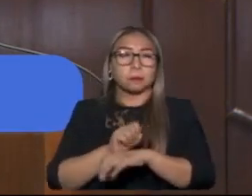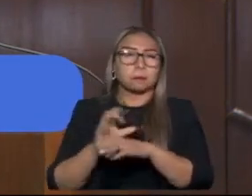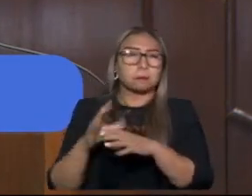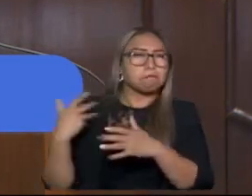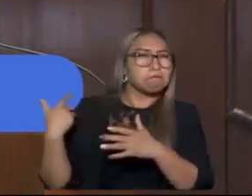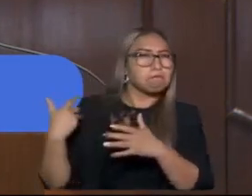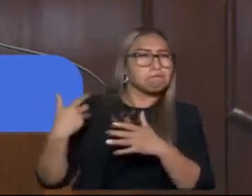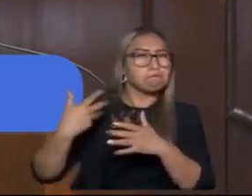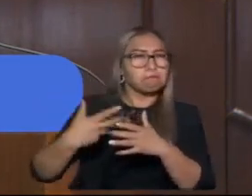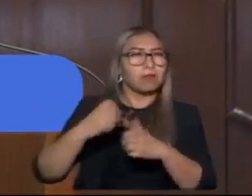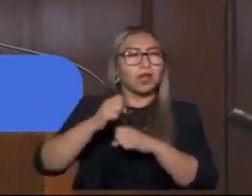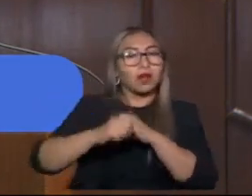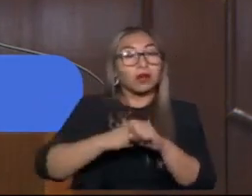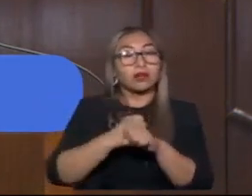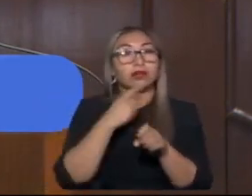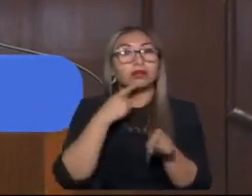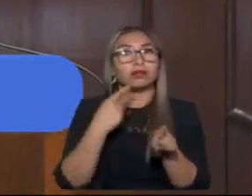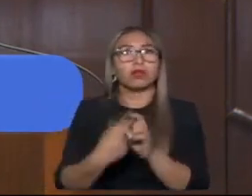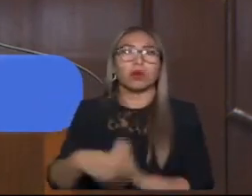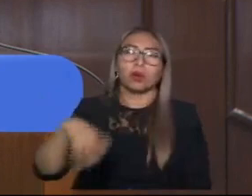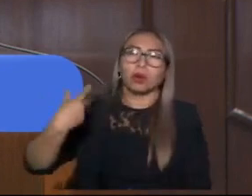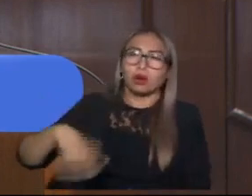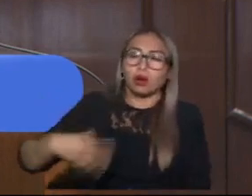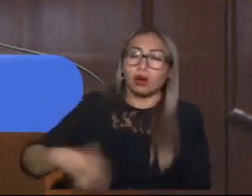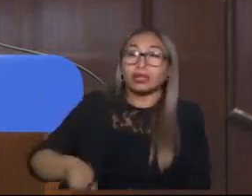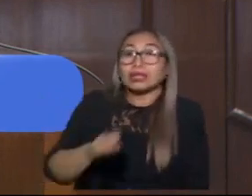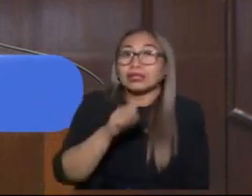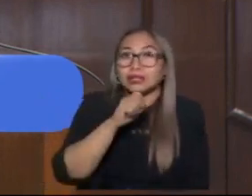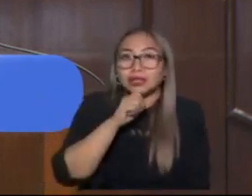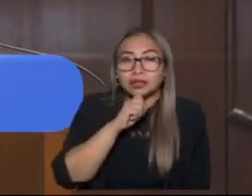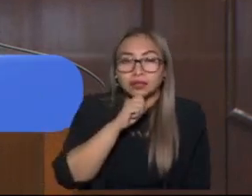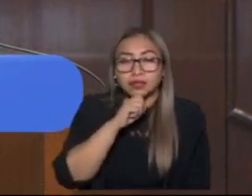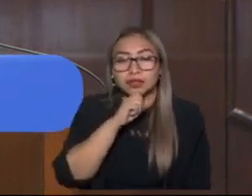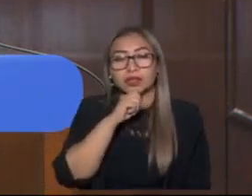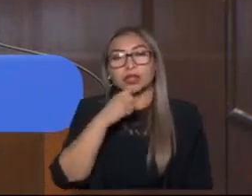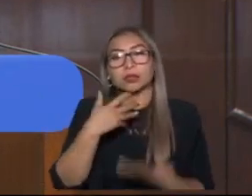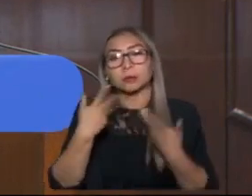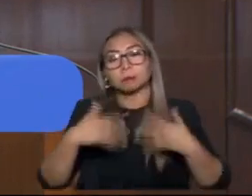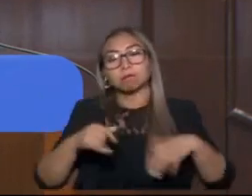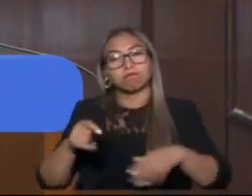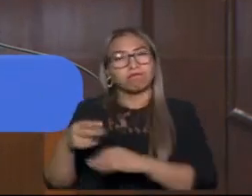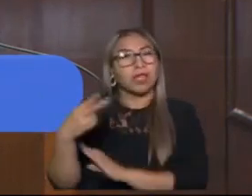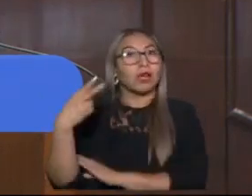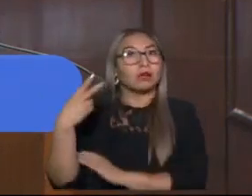años uno de los más difíciles en la historia de la República.